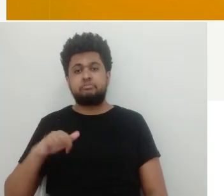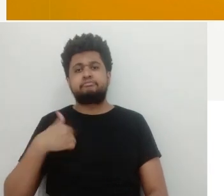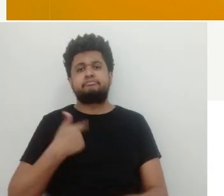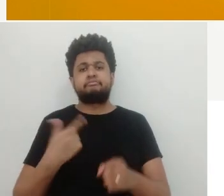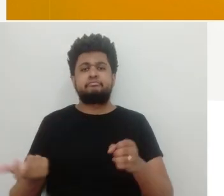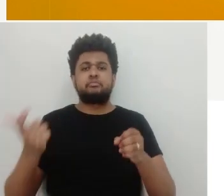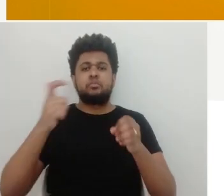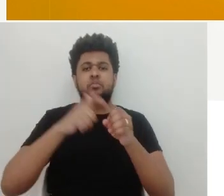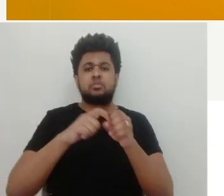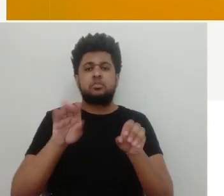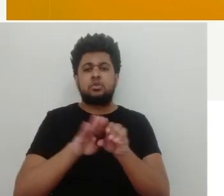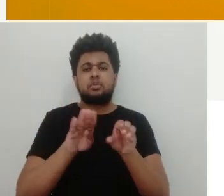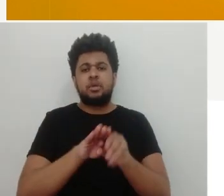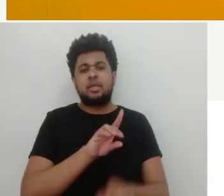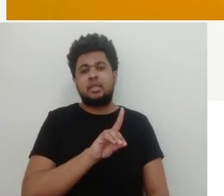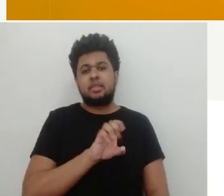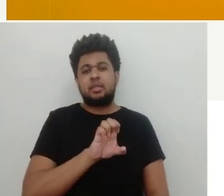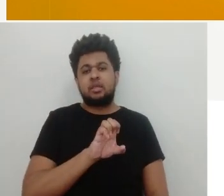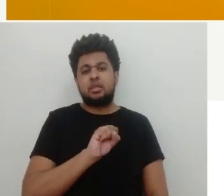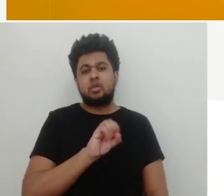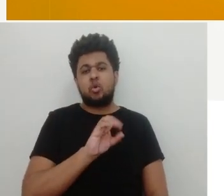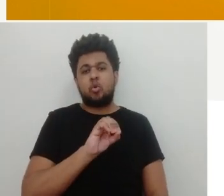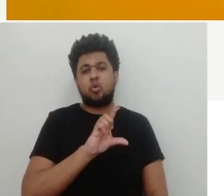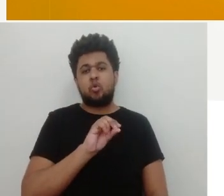Finalmente, la tercera genealogía a la que quiero